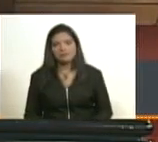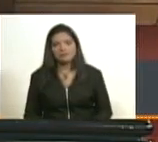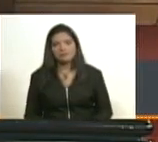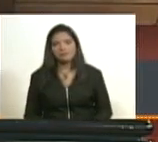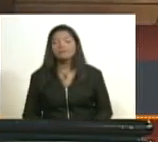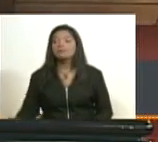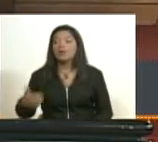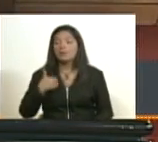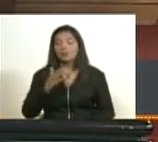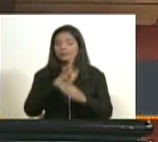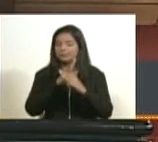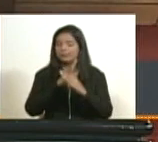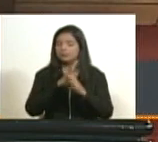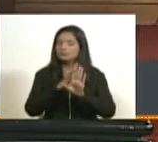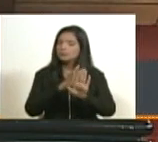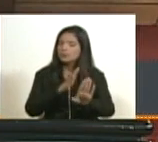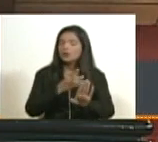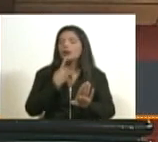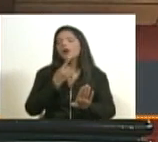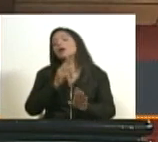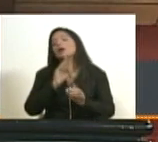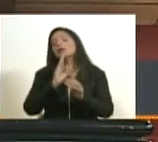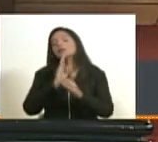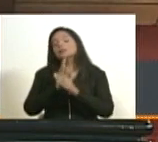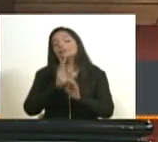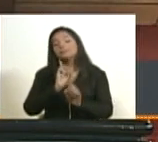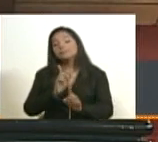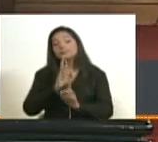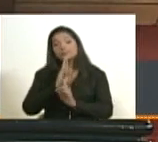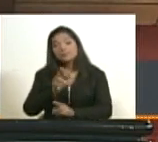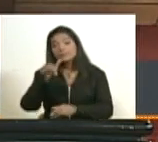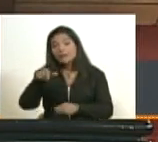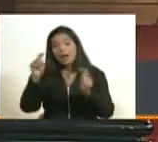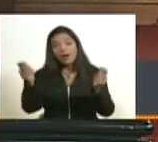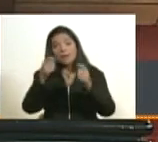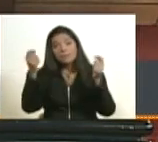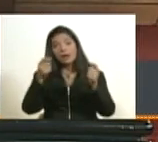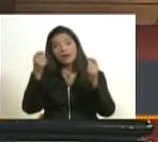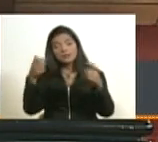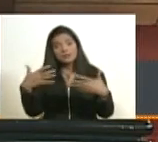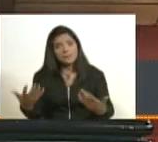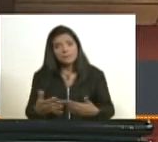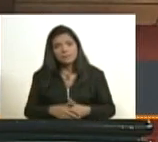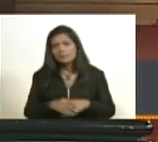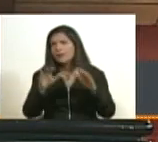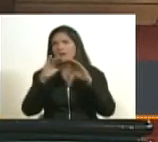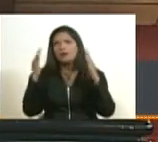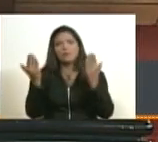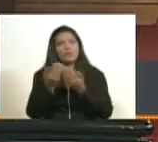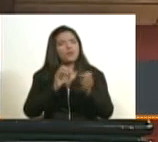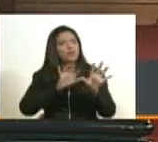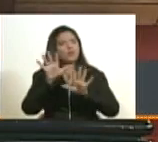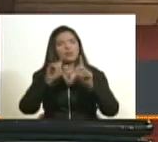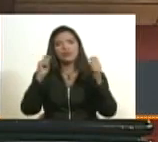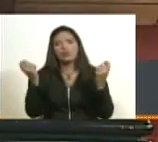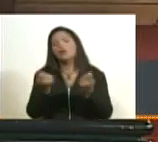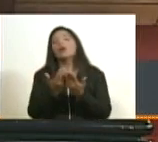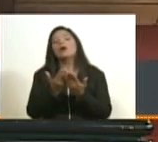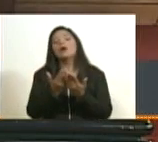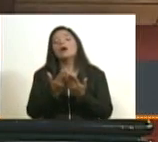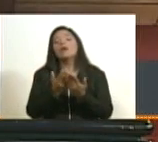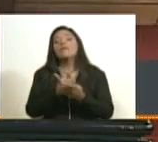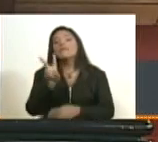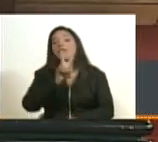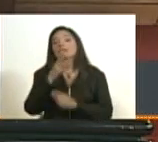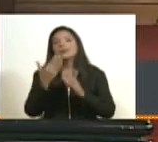Aprovecho un paréntesis para decirle el resultado de esta campaña, Ernesto, en el mundo. Han sido agredidos